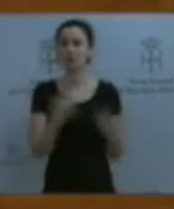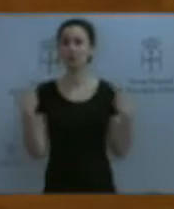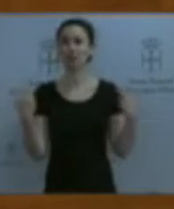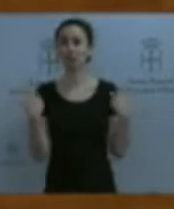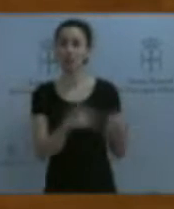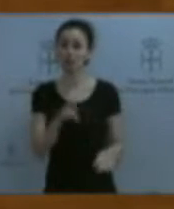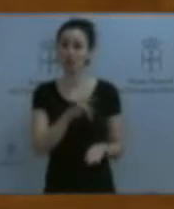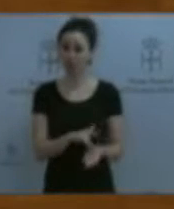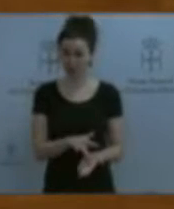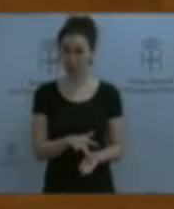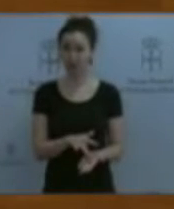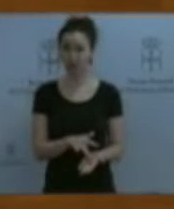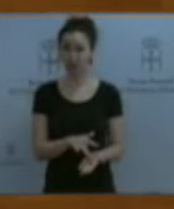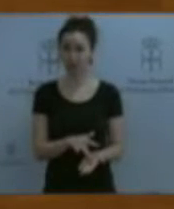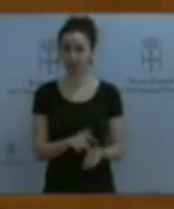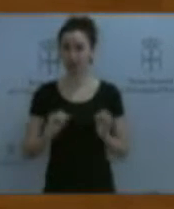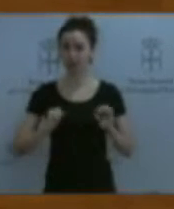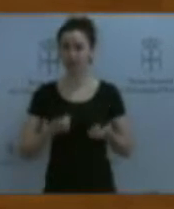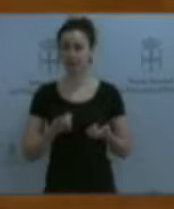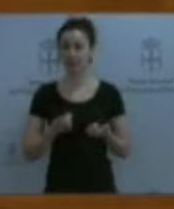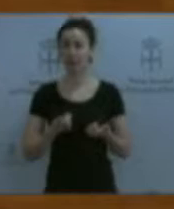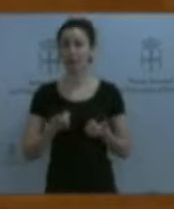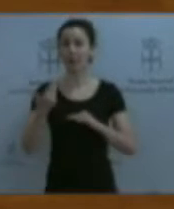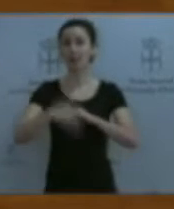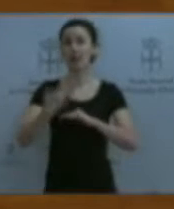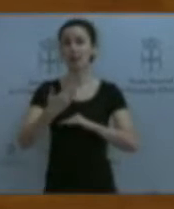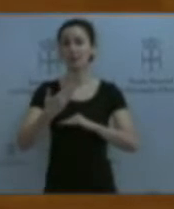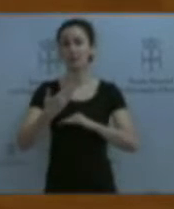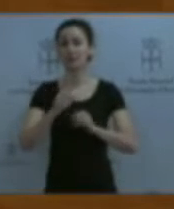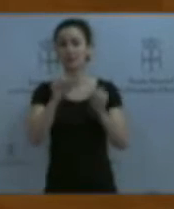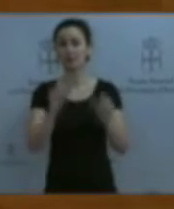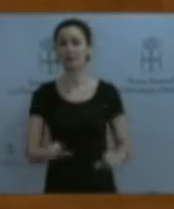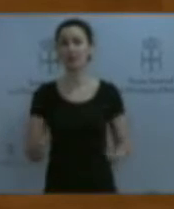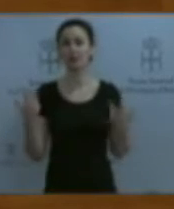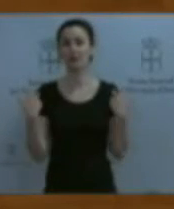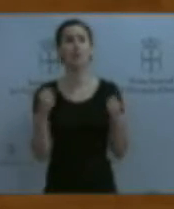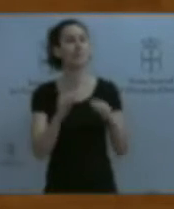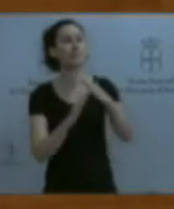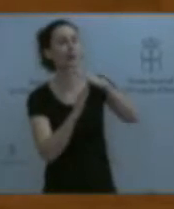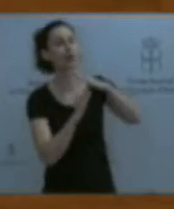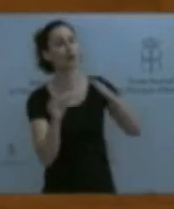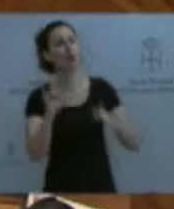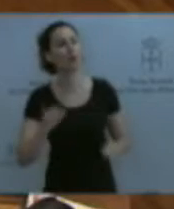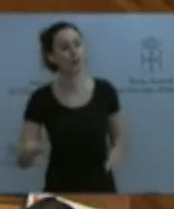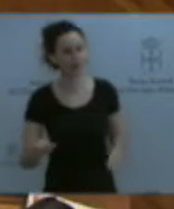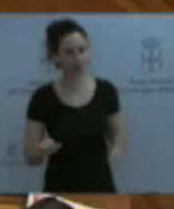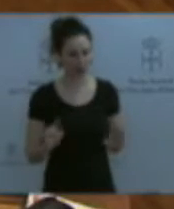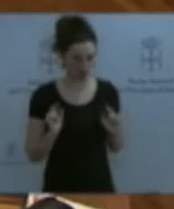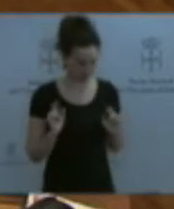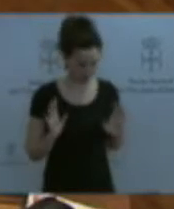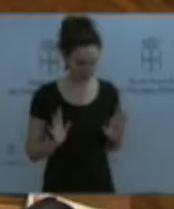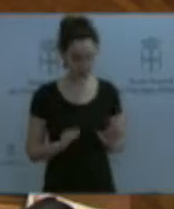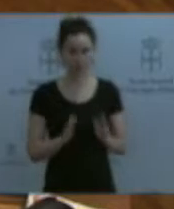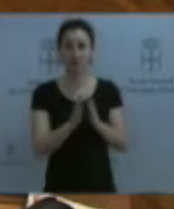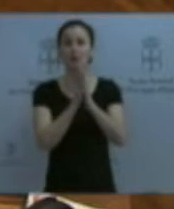esta iniciativa, y limitando un modelo fiscal más adaptado para la... Un momento, señor López, un momento, por favor.